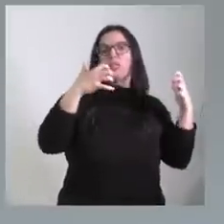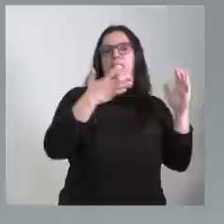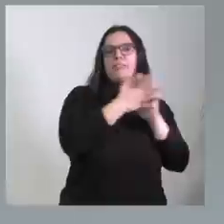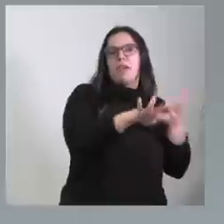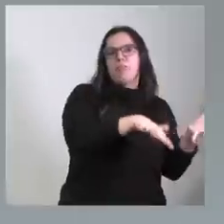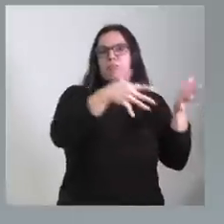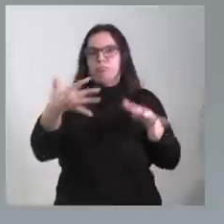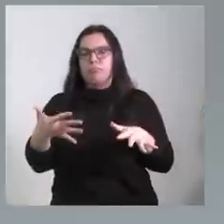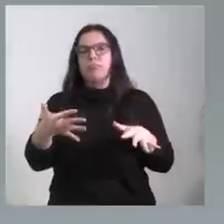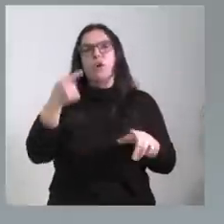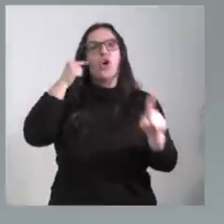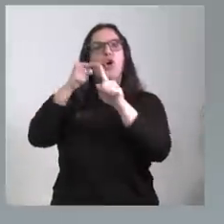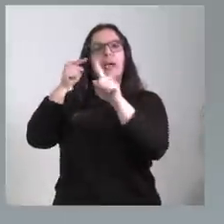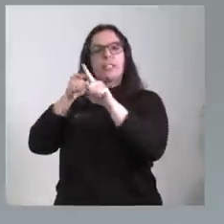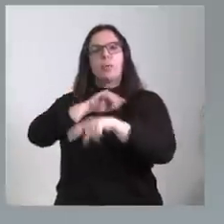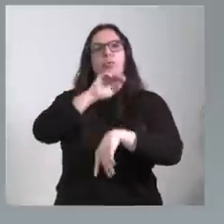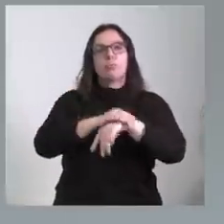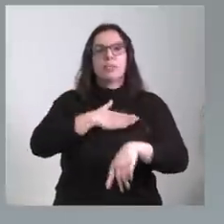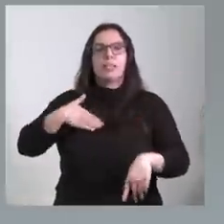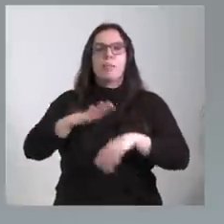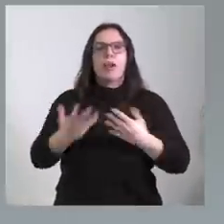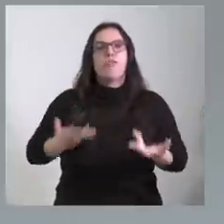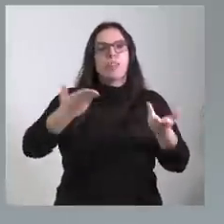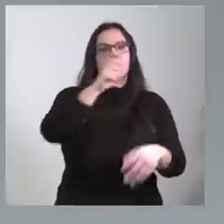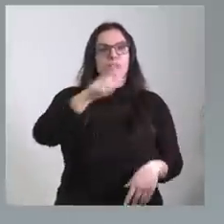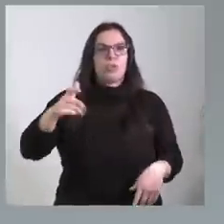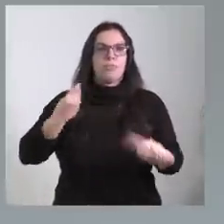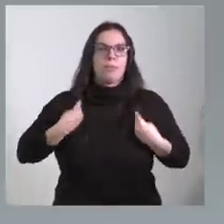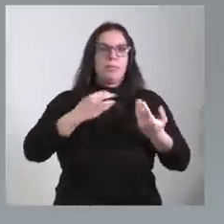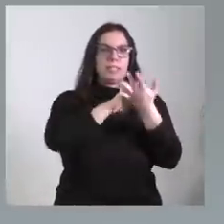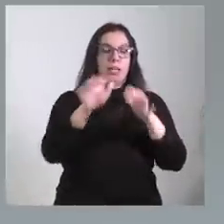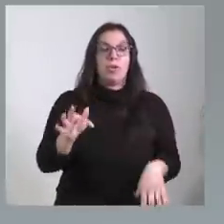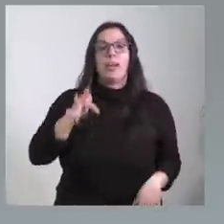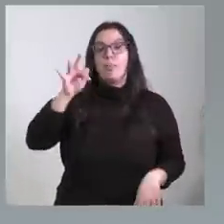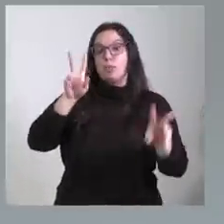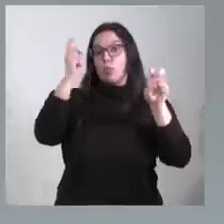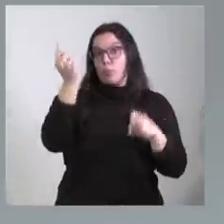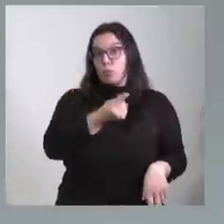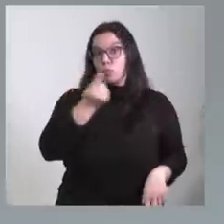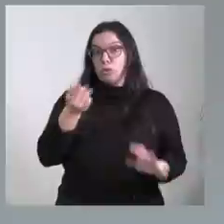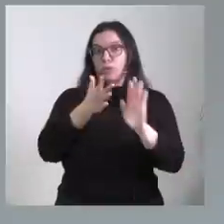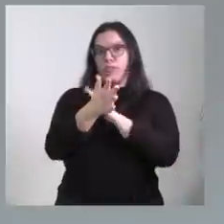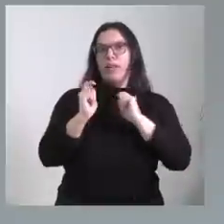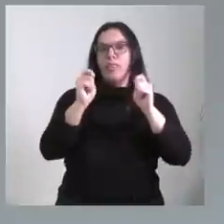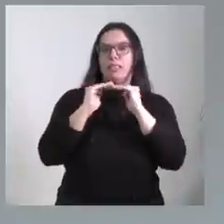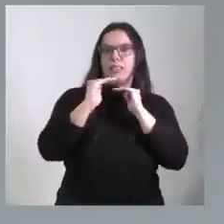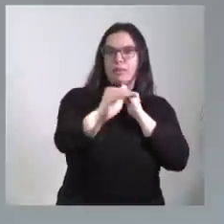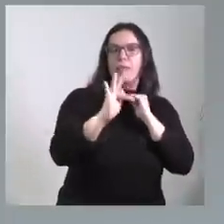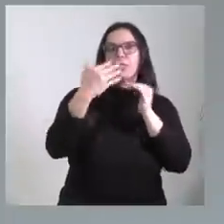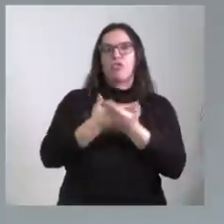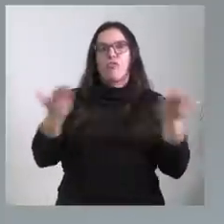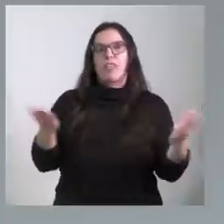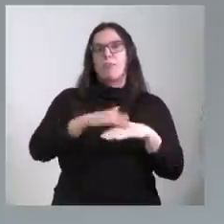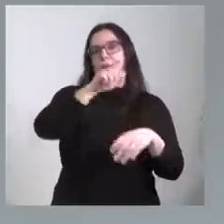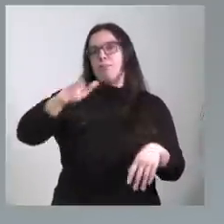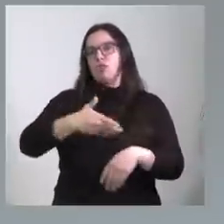quiere desarrollar una serie de objetivos al servicio de las personas de Castilla y león y que además con este nuevo presupuesto pues ofrece estabilidad y confianza Al